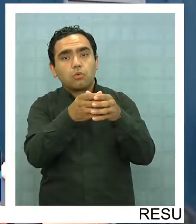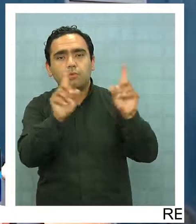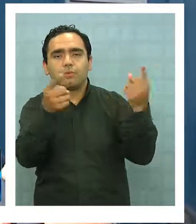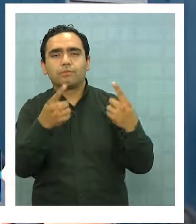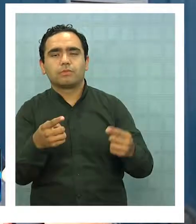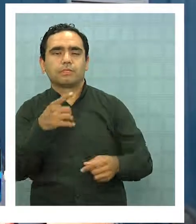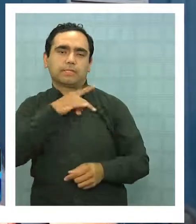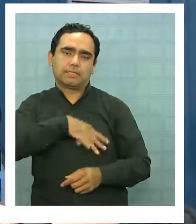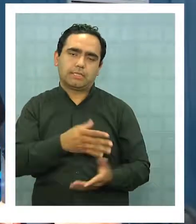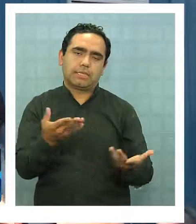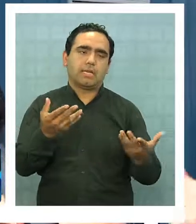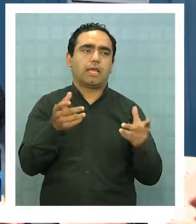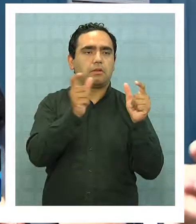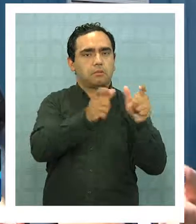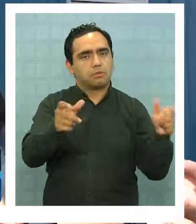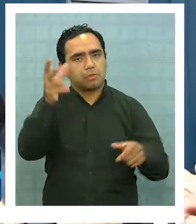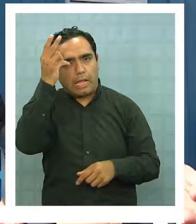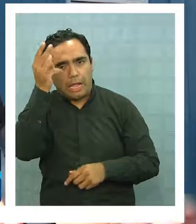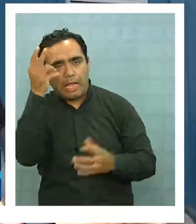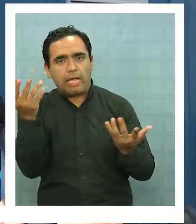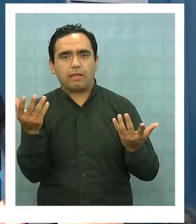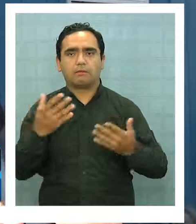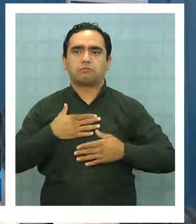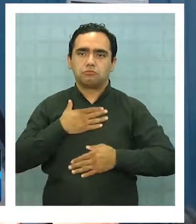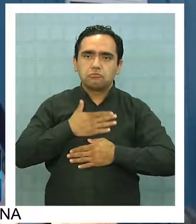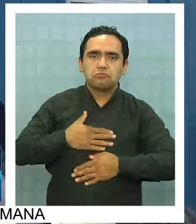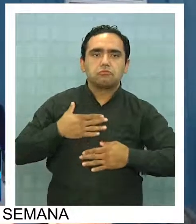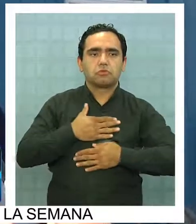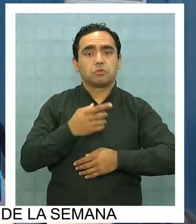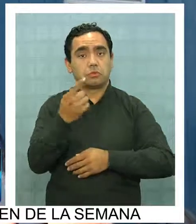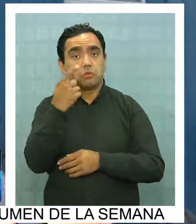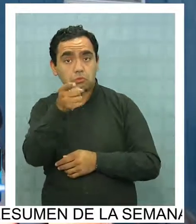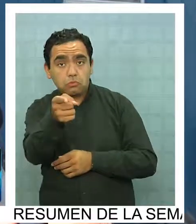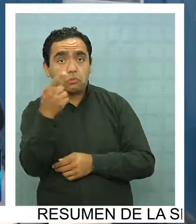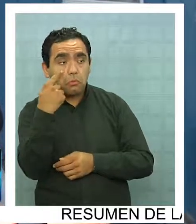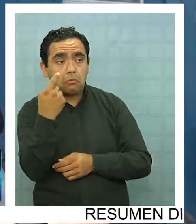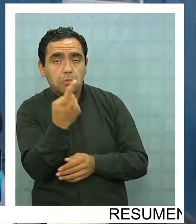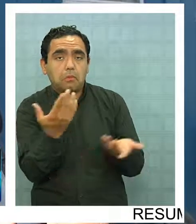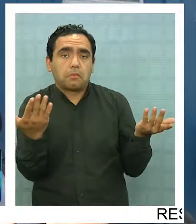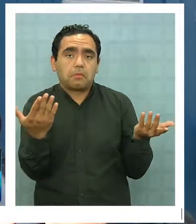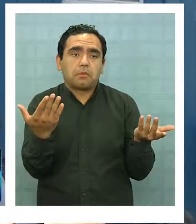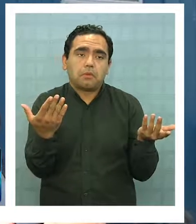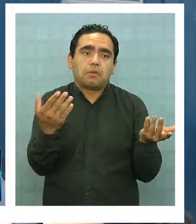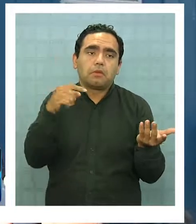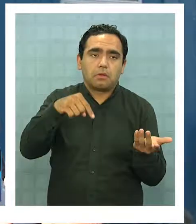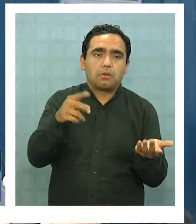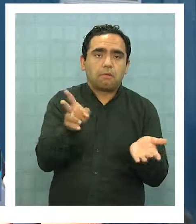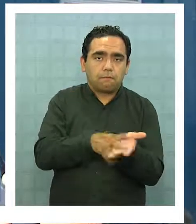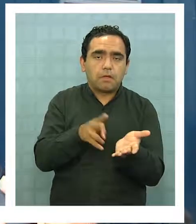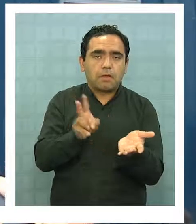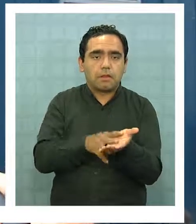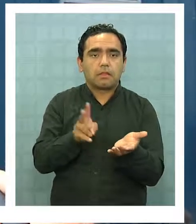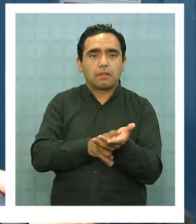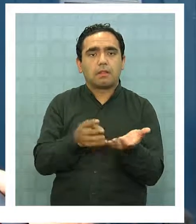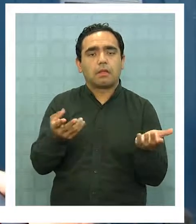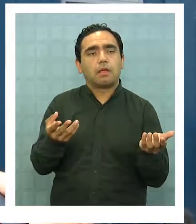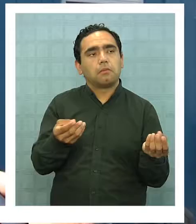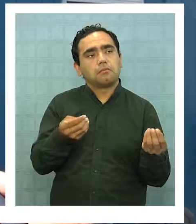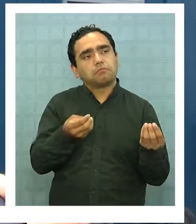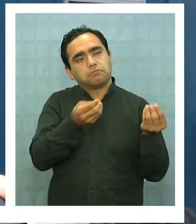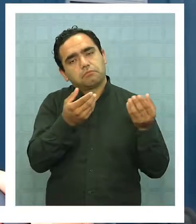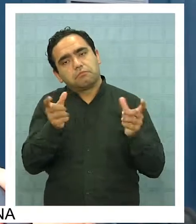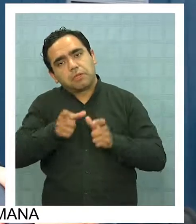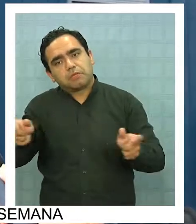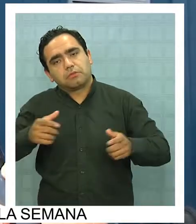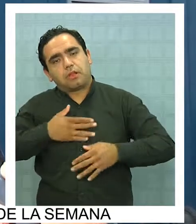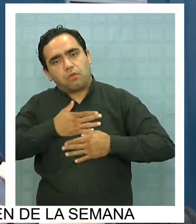de gente talentosa, entonces se juntaron como muchas cosas y usted pudo ver hoy día acá, que en realidad los reciben muy bien, la